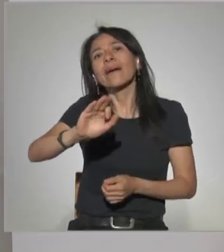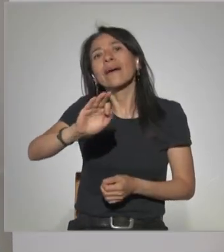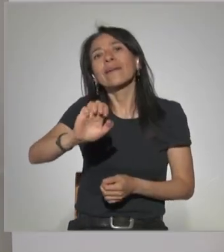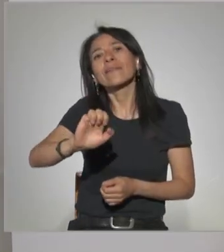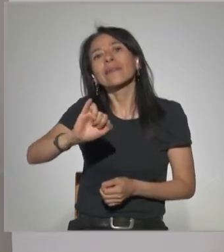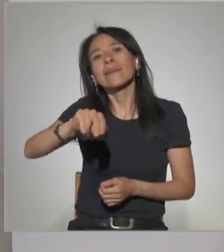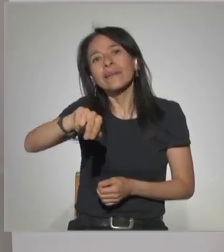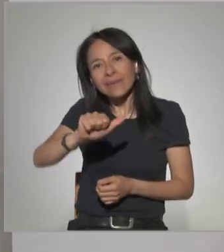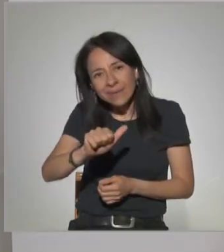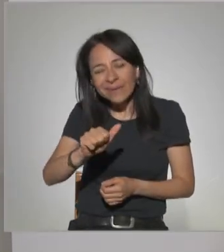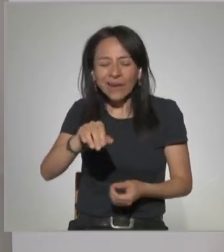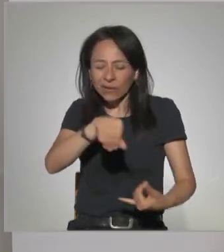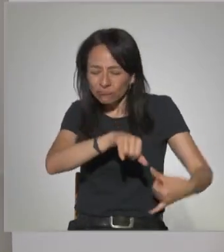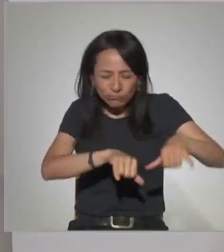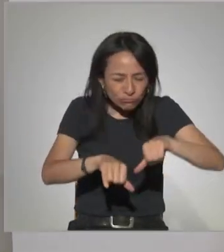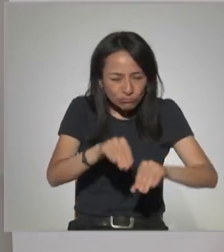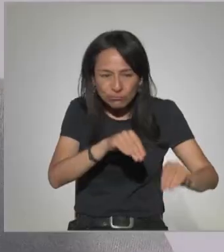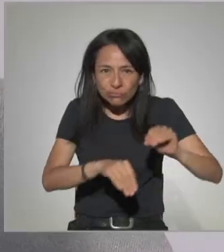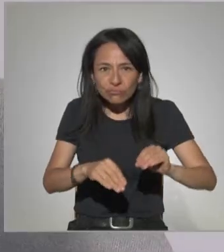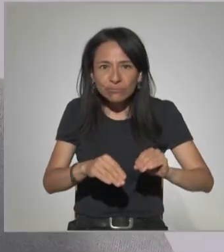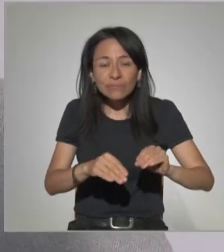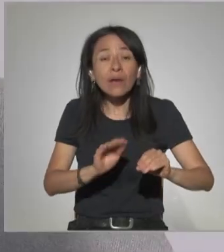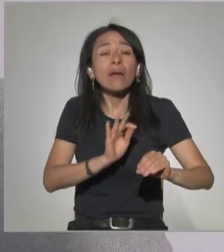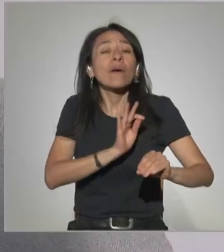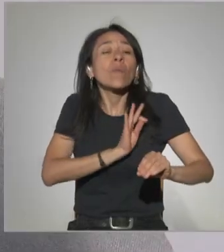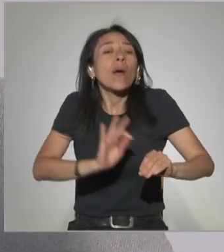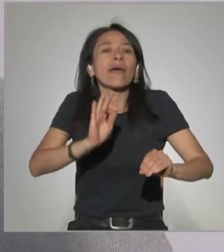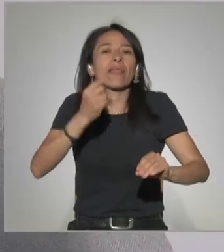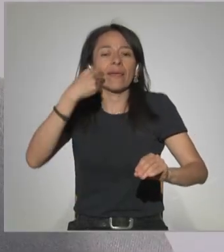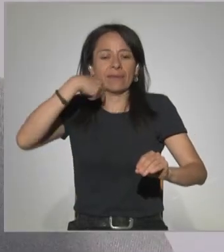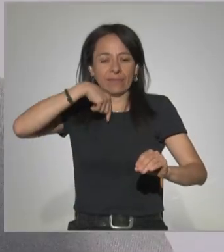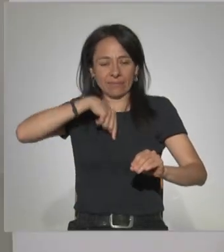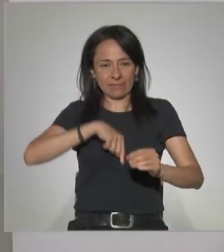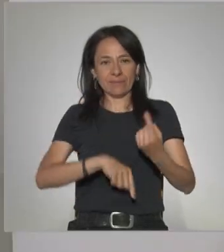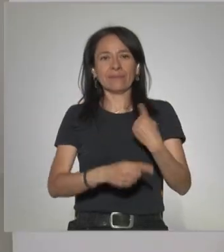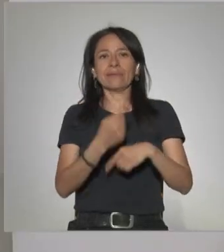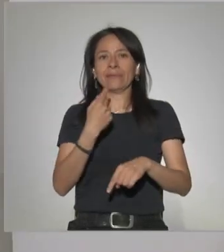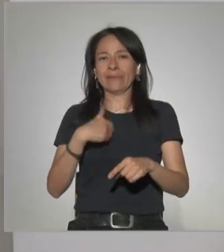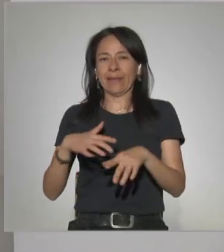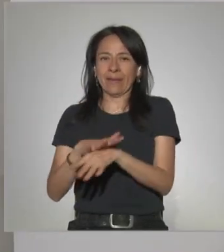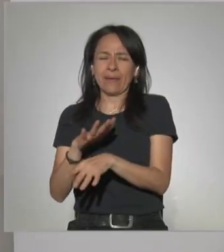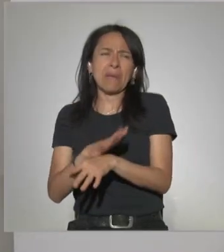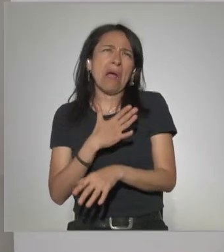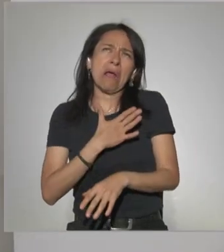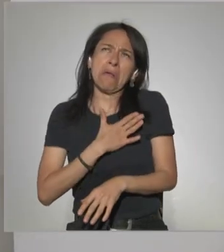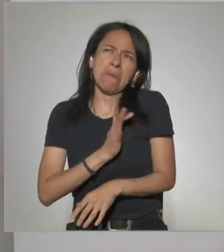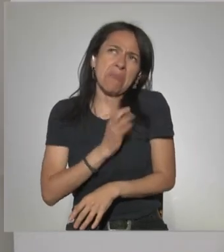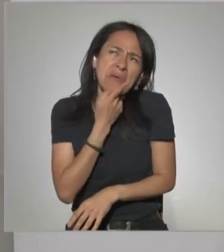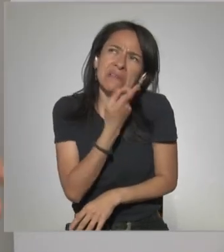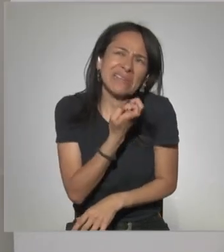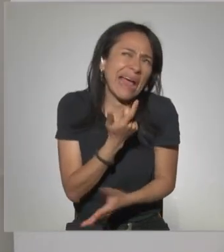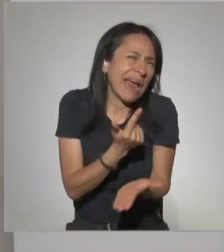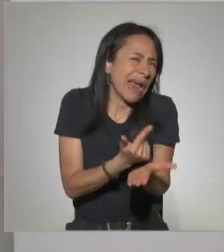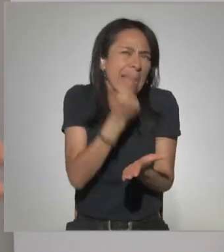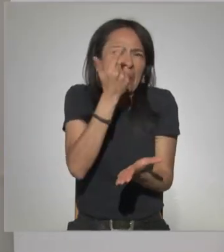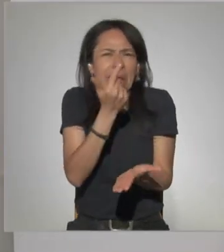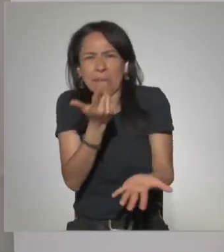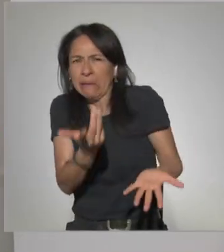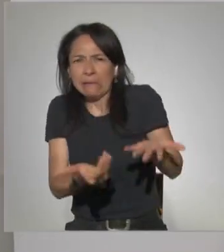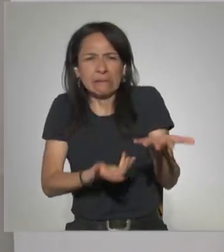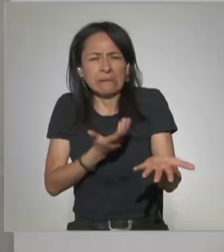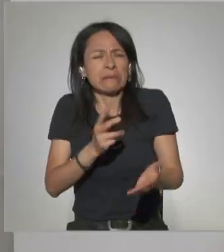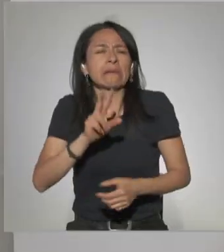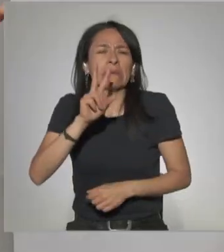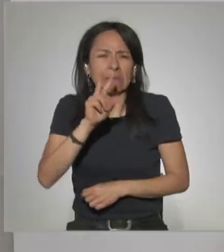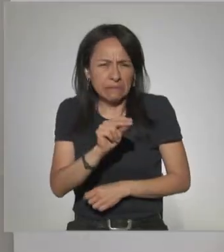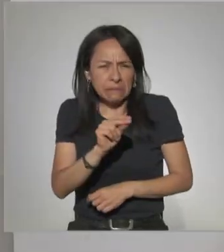produce pueden modificar los niveles de cortisol. No lo consideraría como grave yo, si hay otros mecanismos